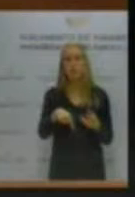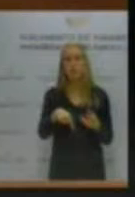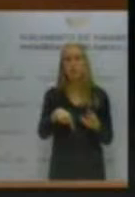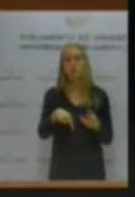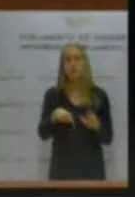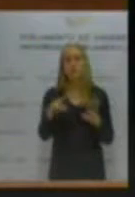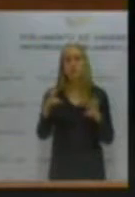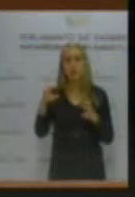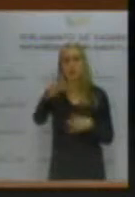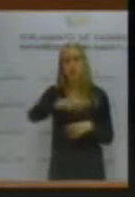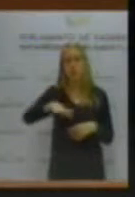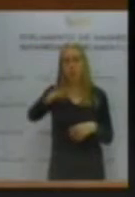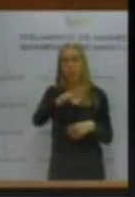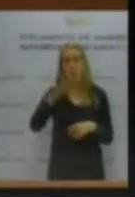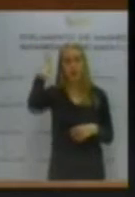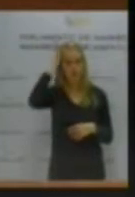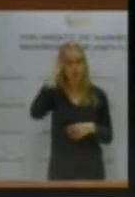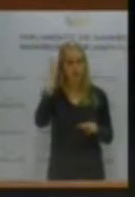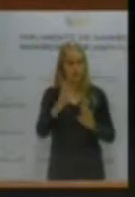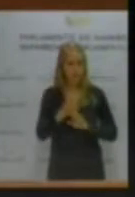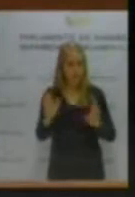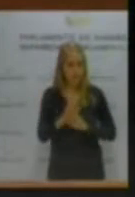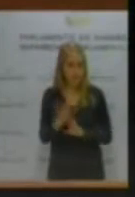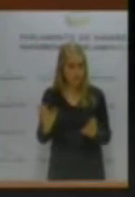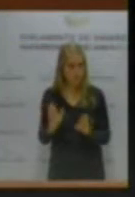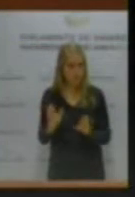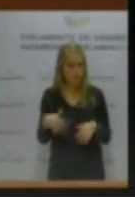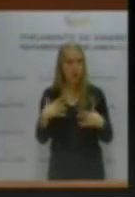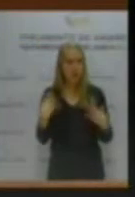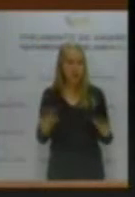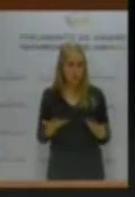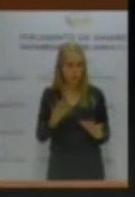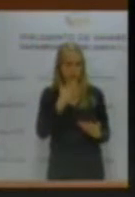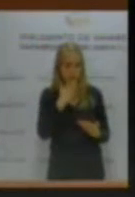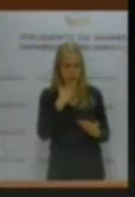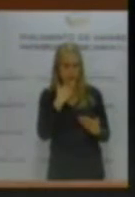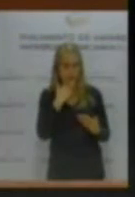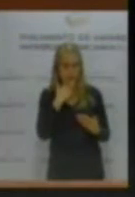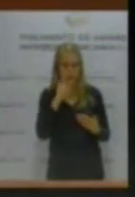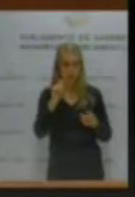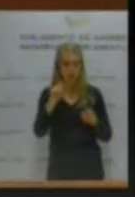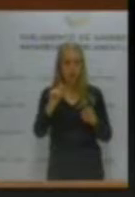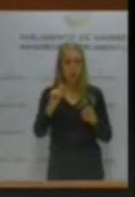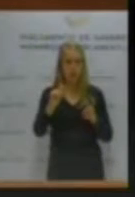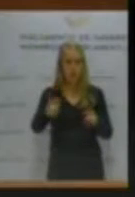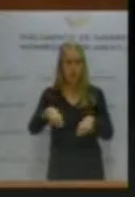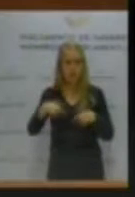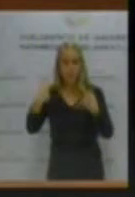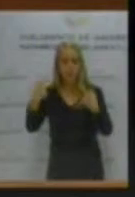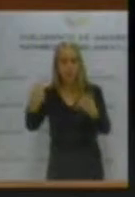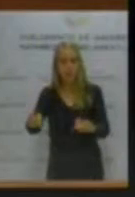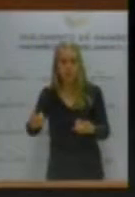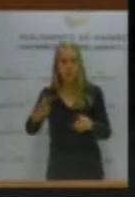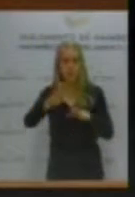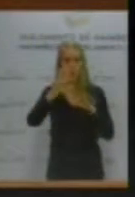territorio de Navarra. Entonces, señora consejera, si la basura se saca fuera de la comunidad, entonces no se paga.